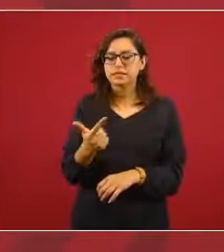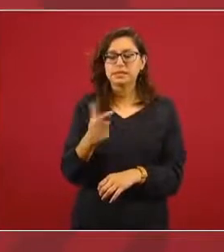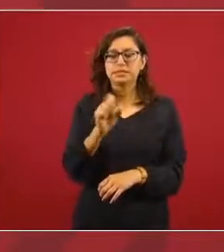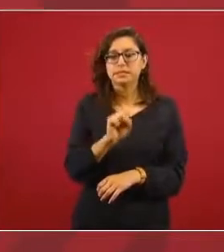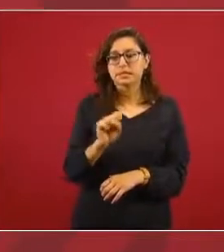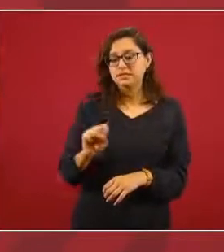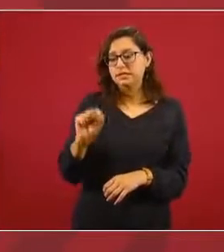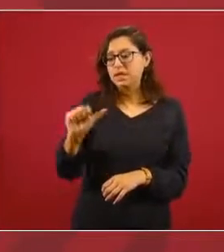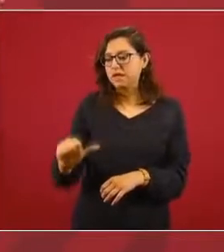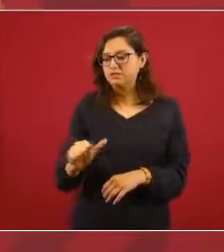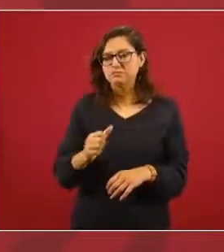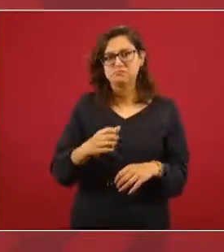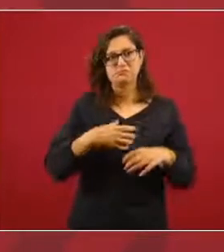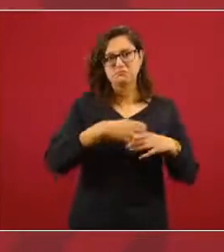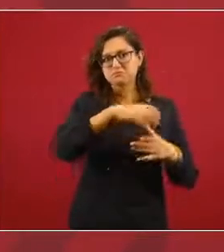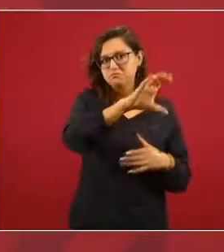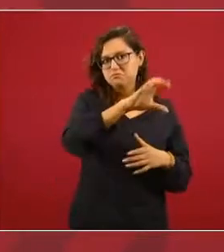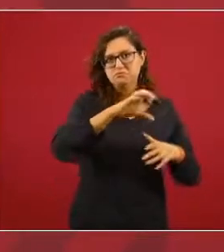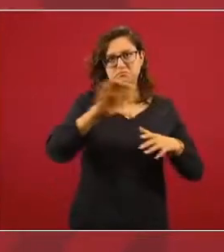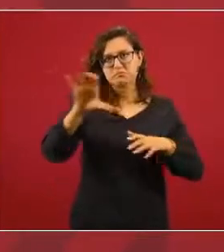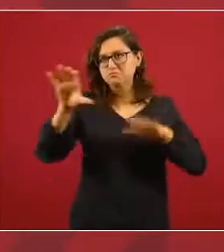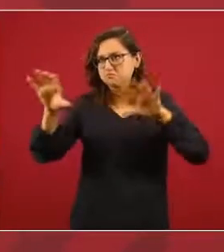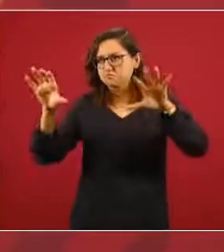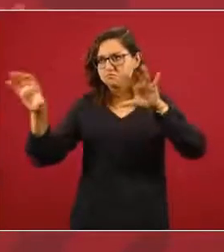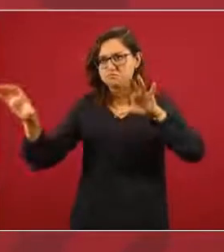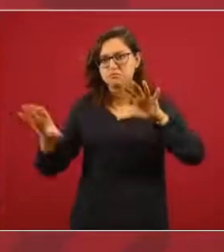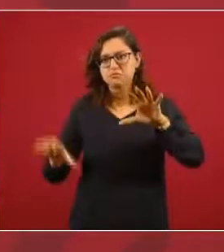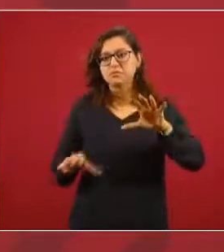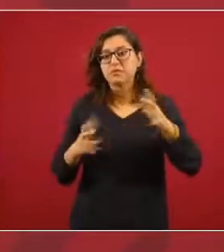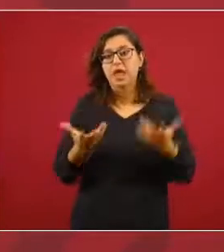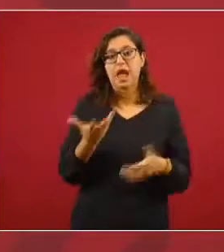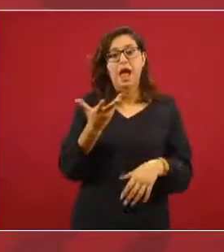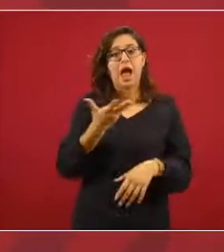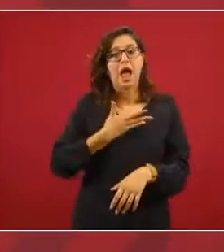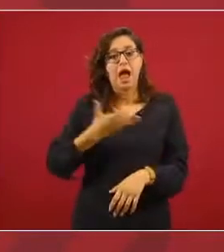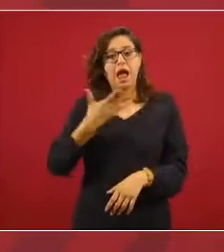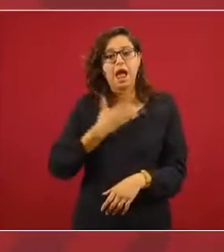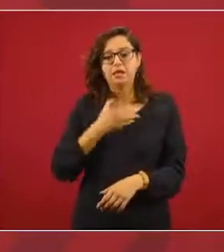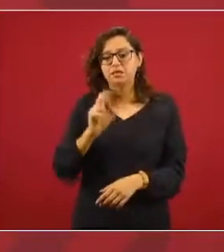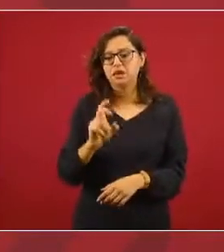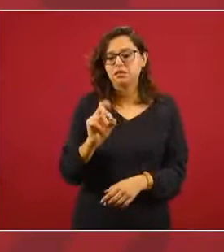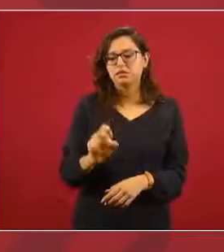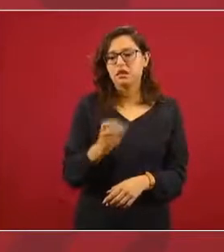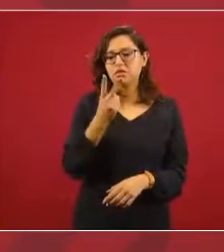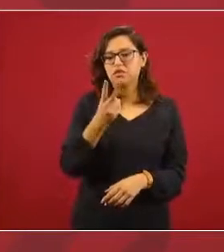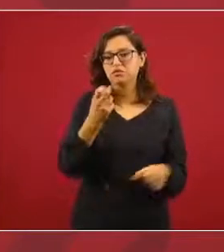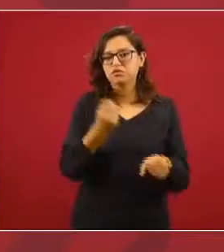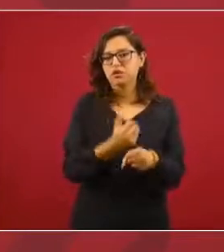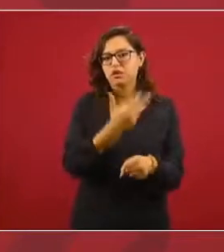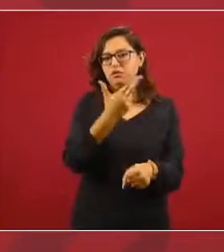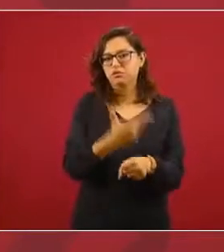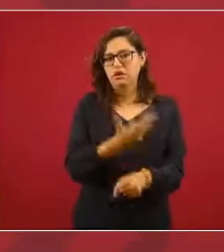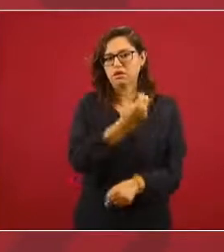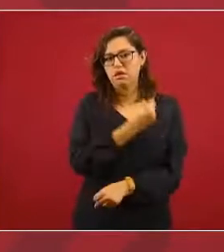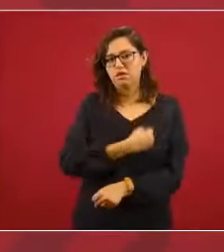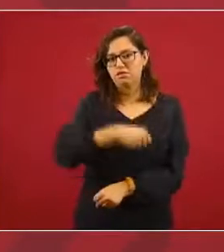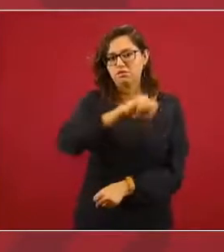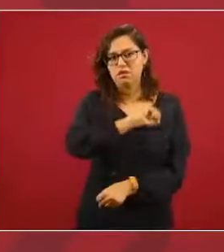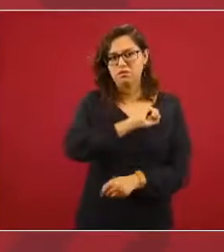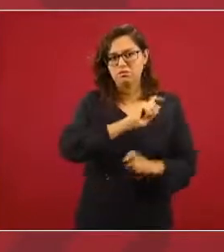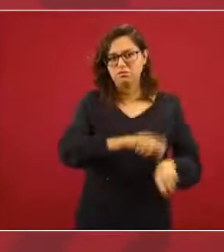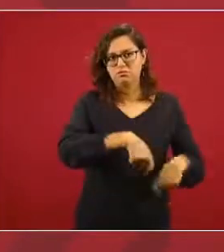descentralizada y cada Secretaría de Salud estatal, hay 32, tiene la responsabilidad